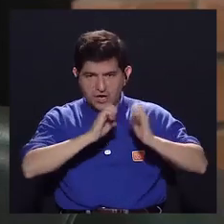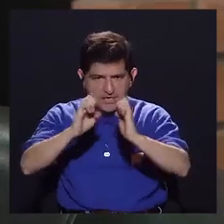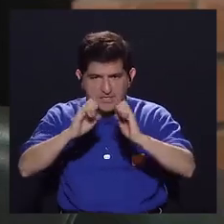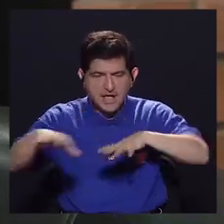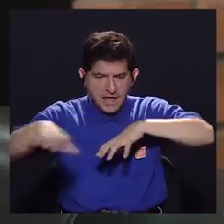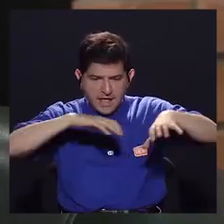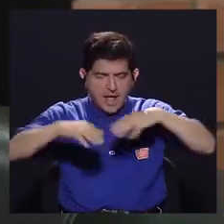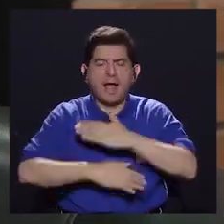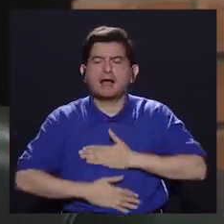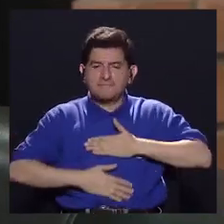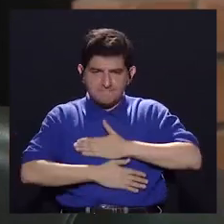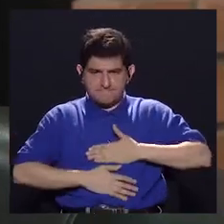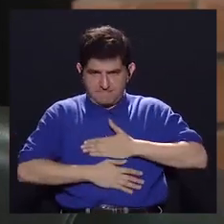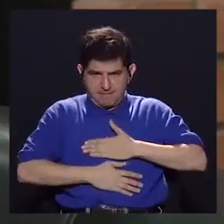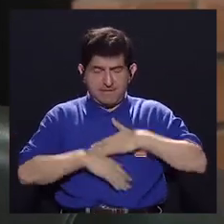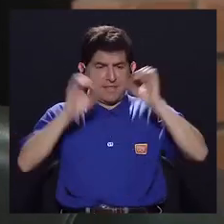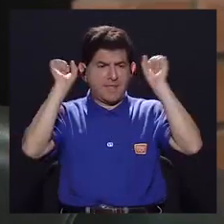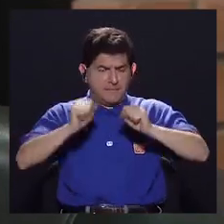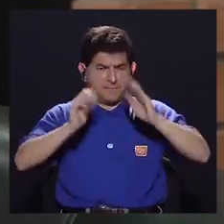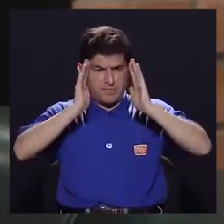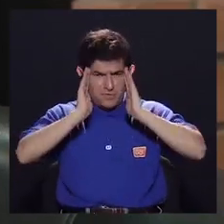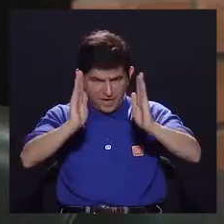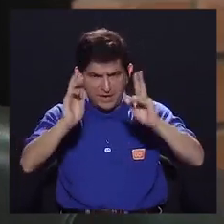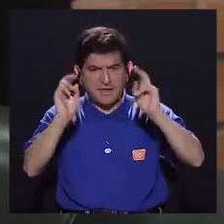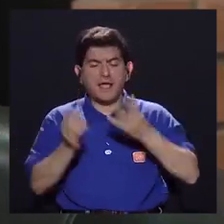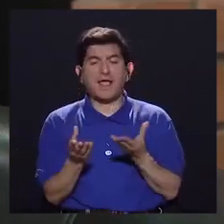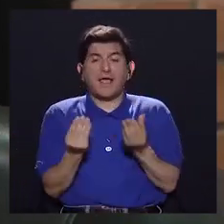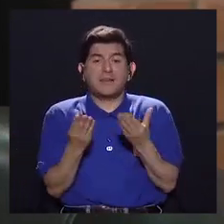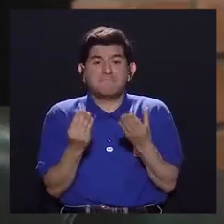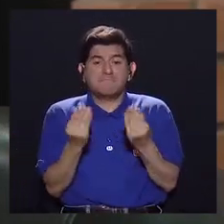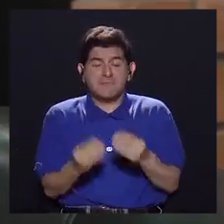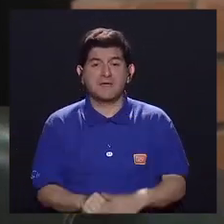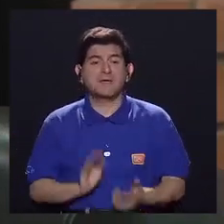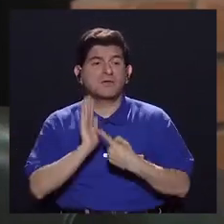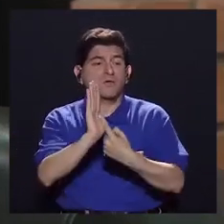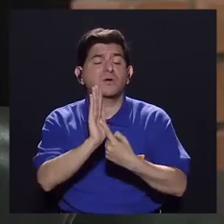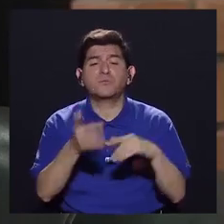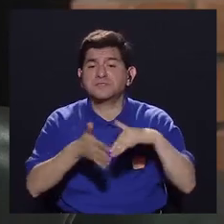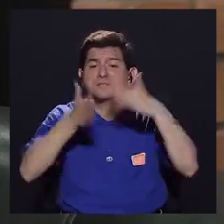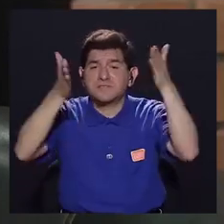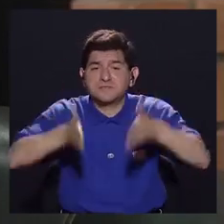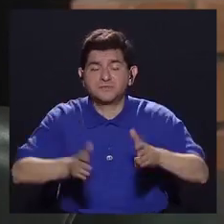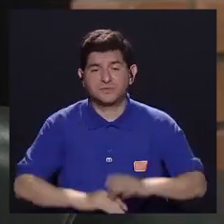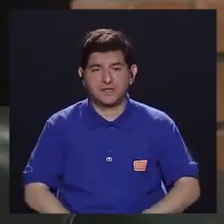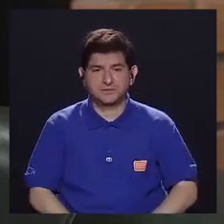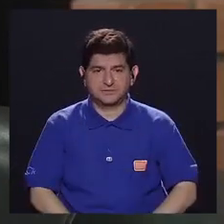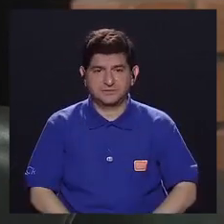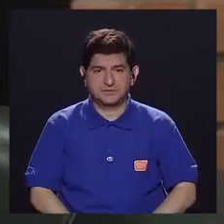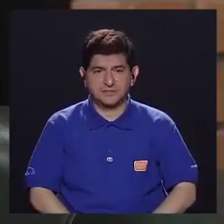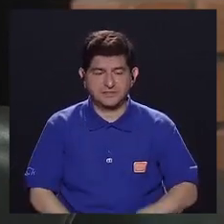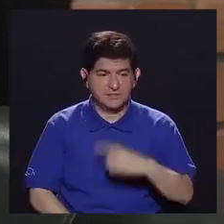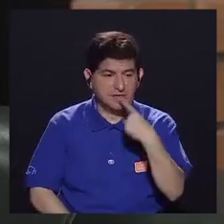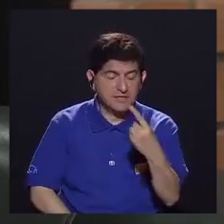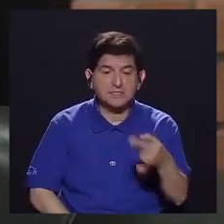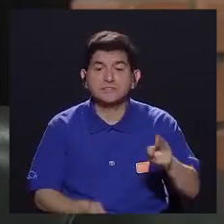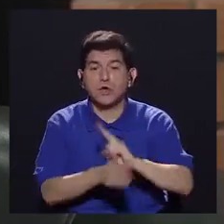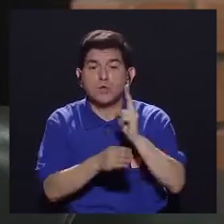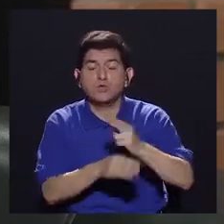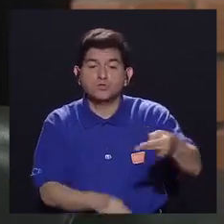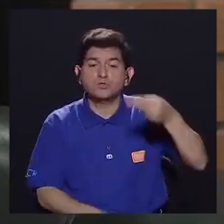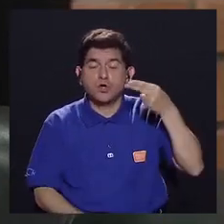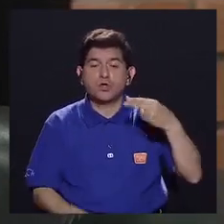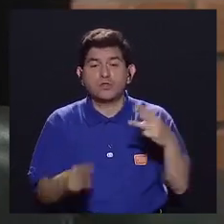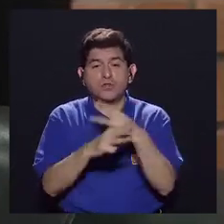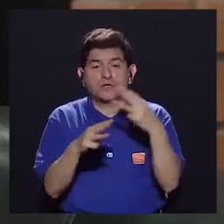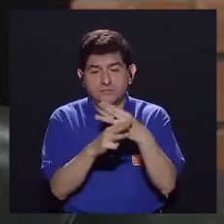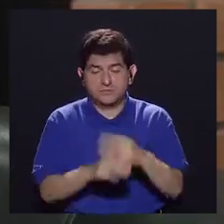a implementar estrategias, actividades lúdicas para poder abordar este temor que manifiestan muchos estudiantes. Nos